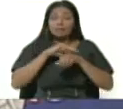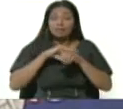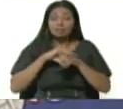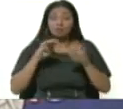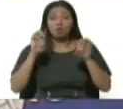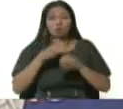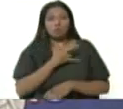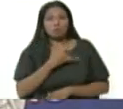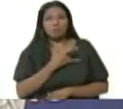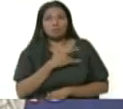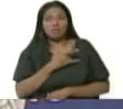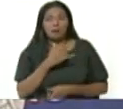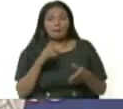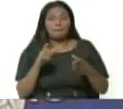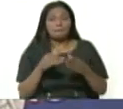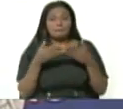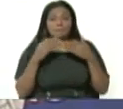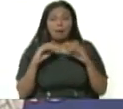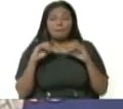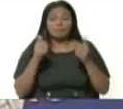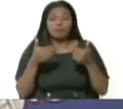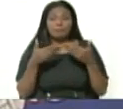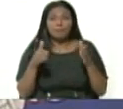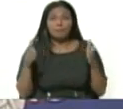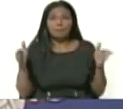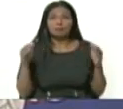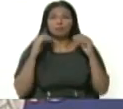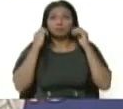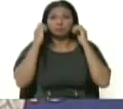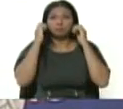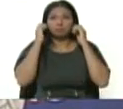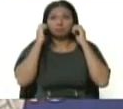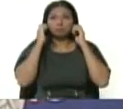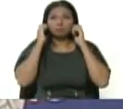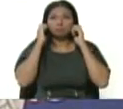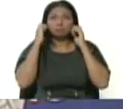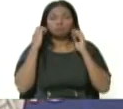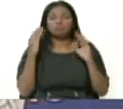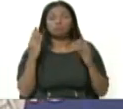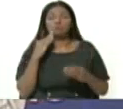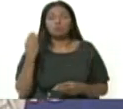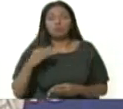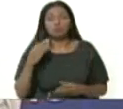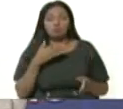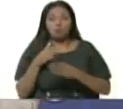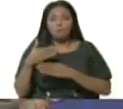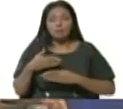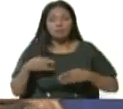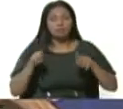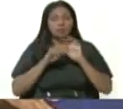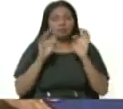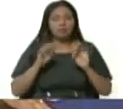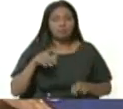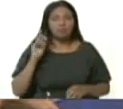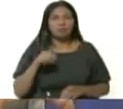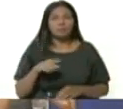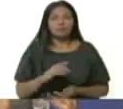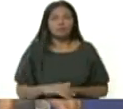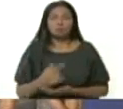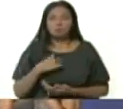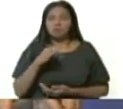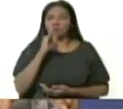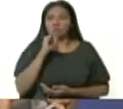A abrir las compuertas y toda esta juventud venga a compartir. Nosotros tenemos, fíjese, yo he